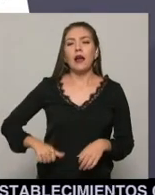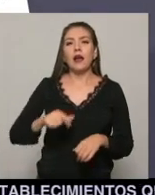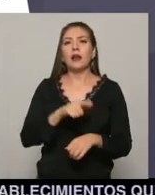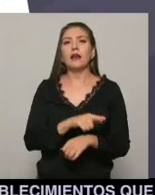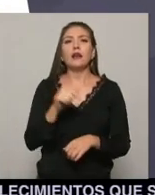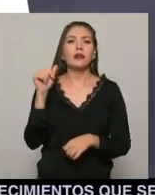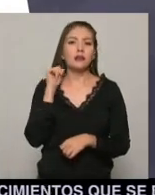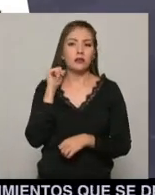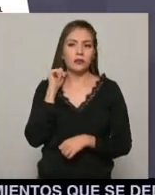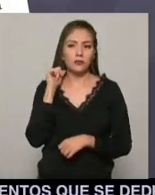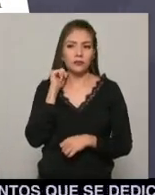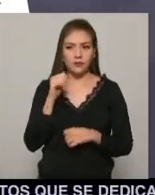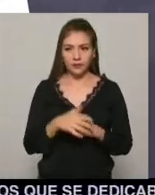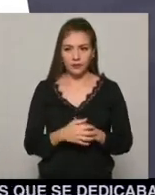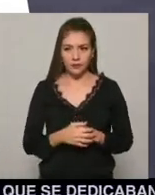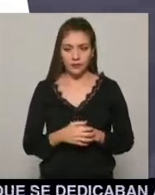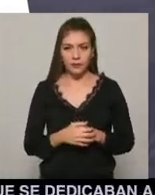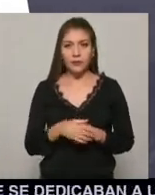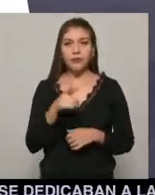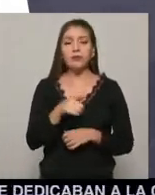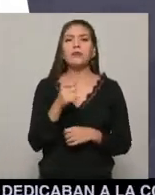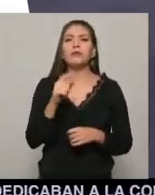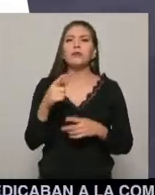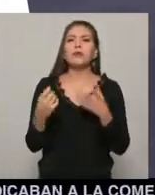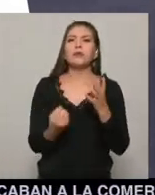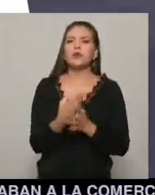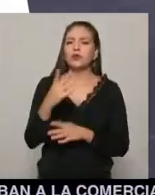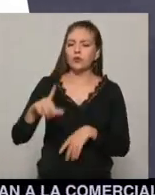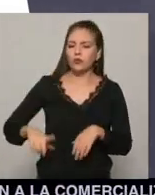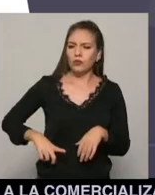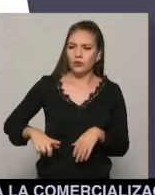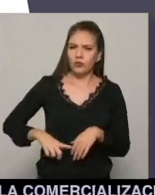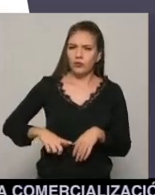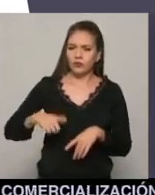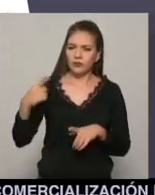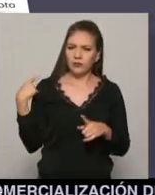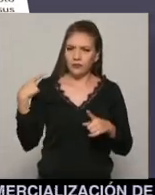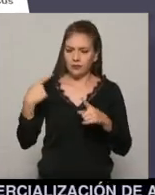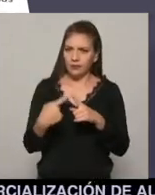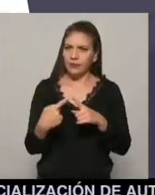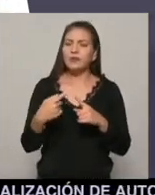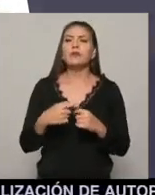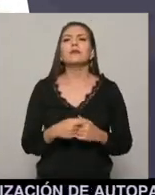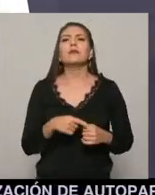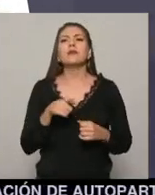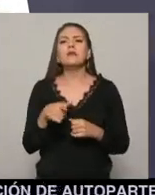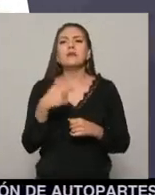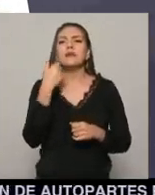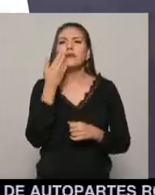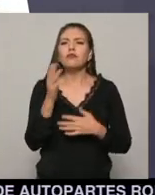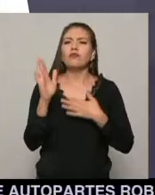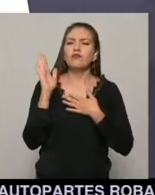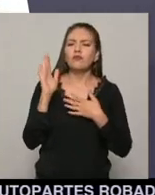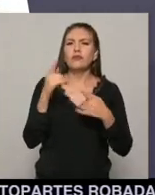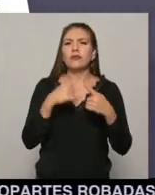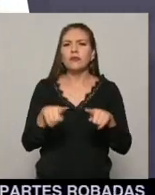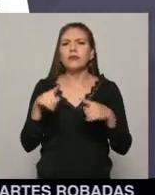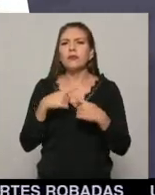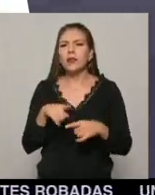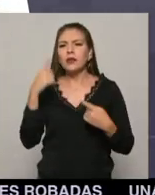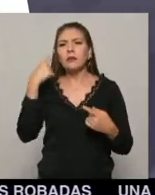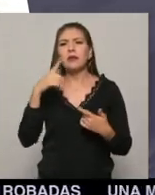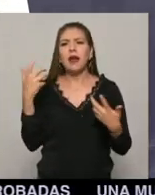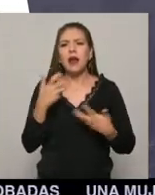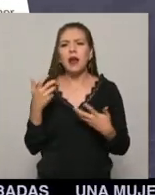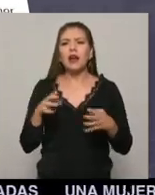de 200 días de un nuevo gobierno, de un nuevo gobierno que promete y que en los hechos está haciendo todo lo posible